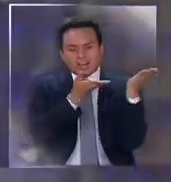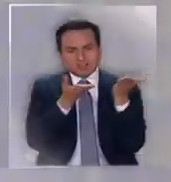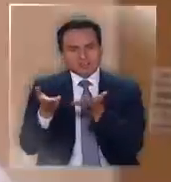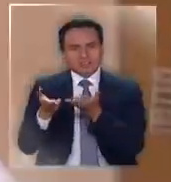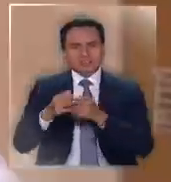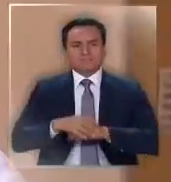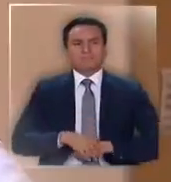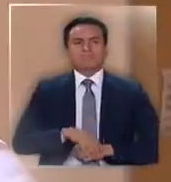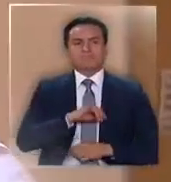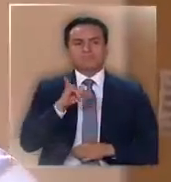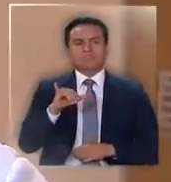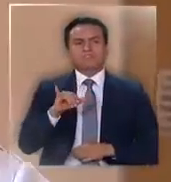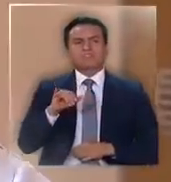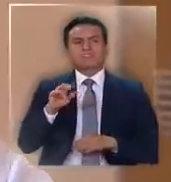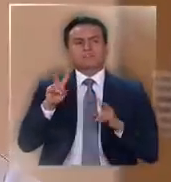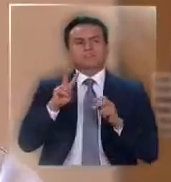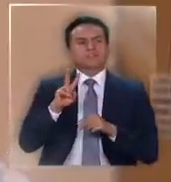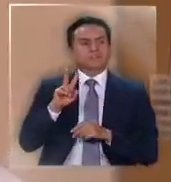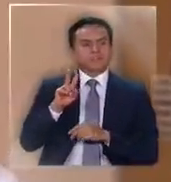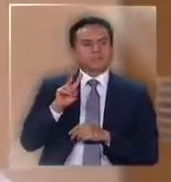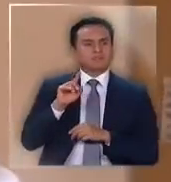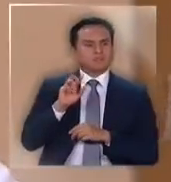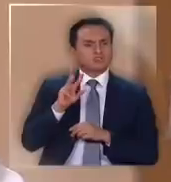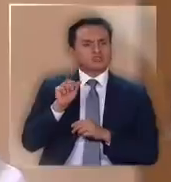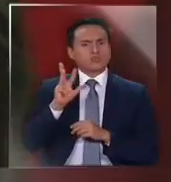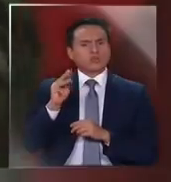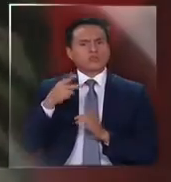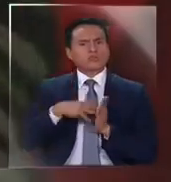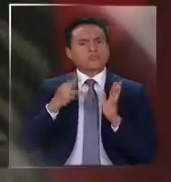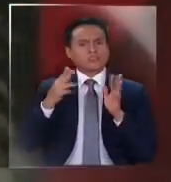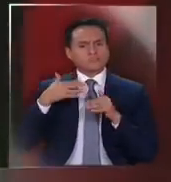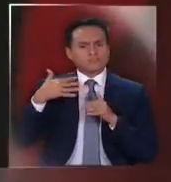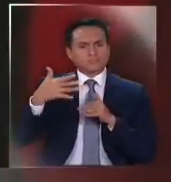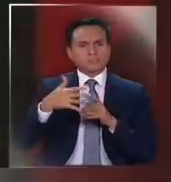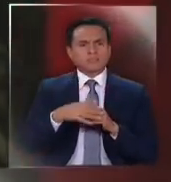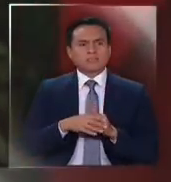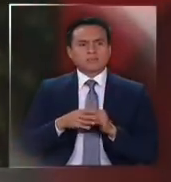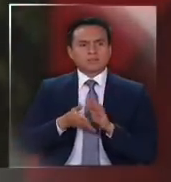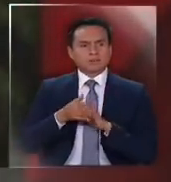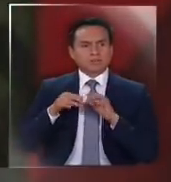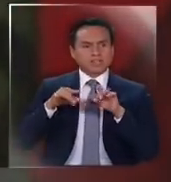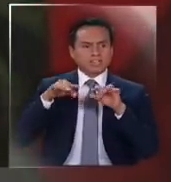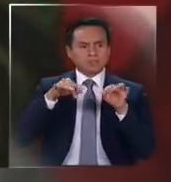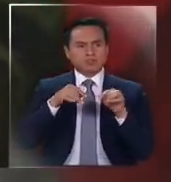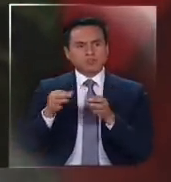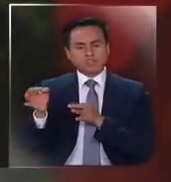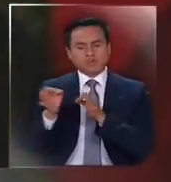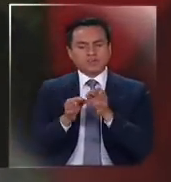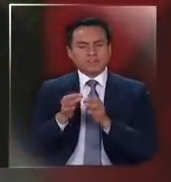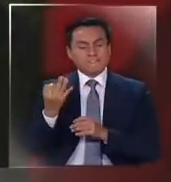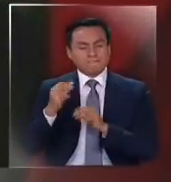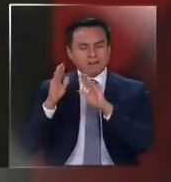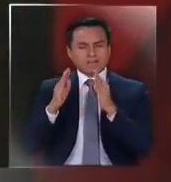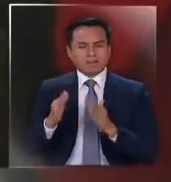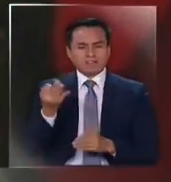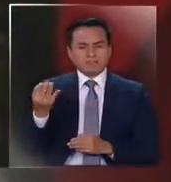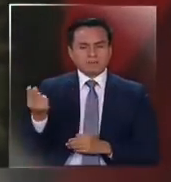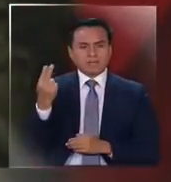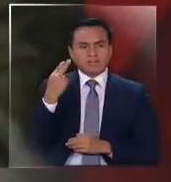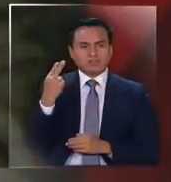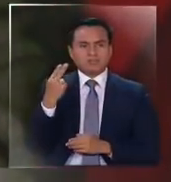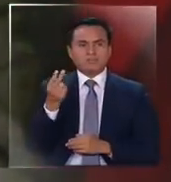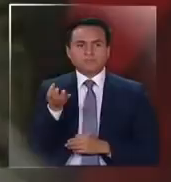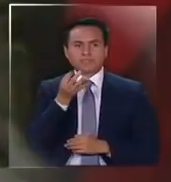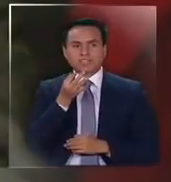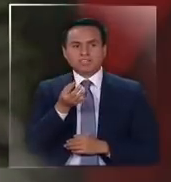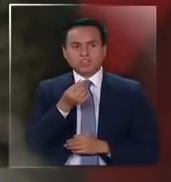definitivamente. Y de ahí nos salimos, dice 96, 97, 98, 99 y 2000. Iba caminando por la arena así, de repente una rubia súper rica me quedó mirando y me